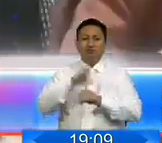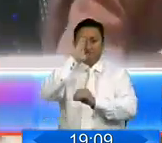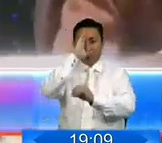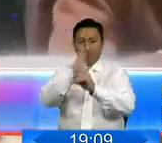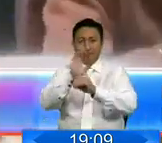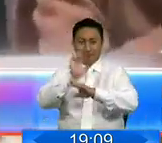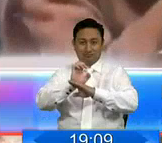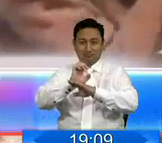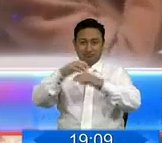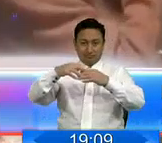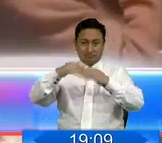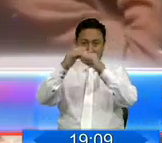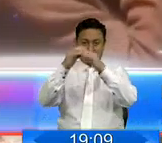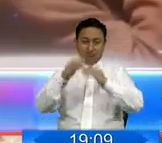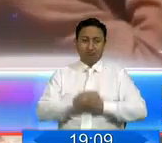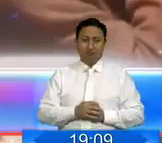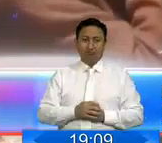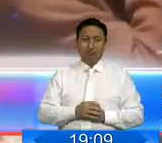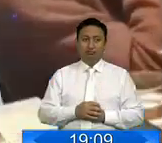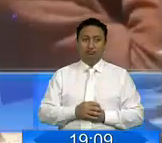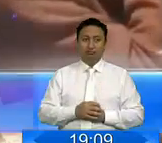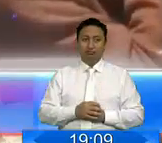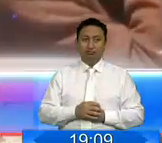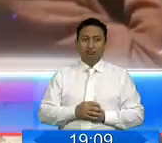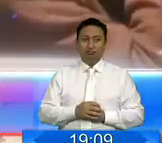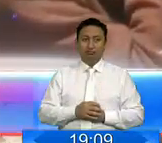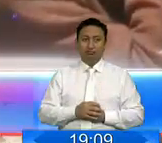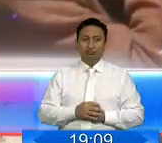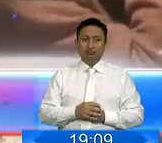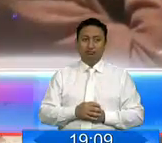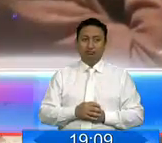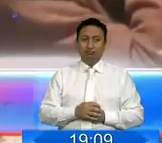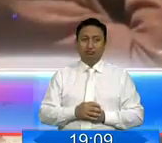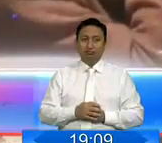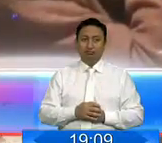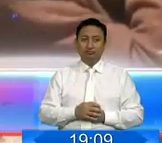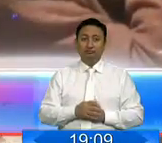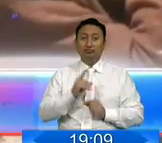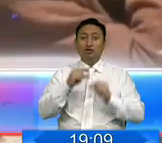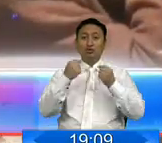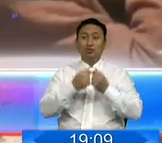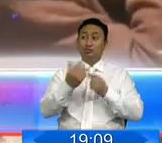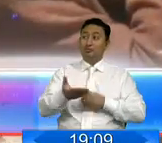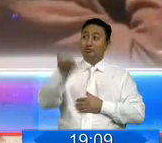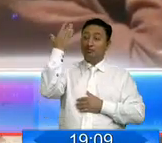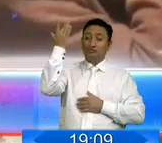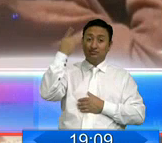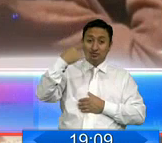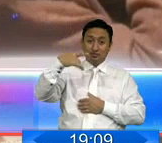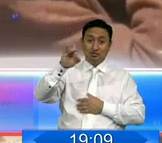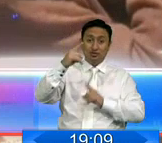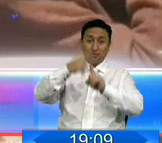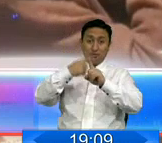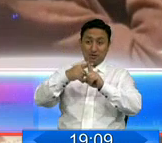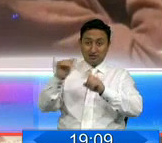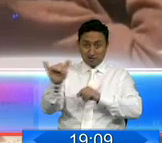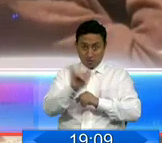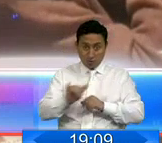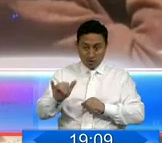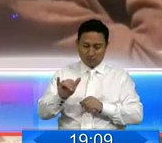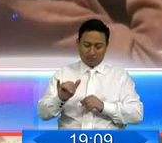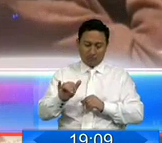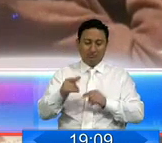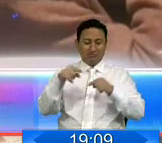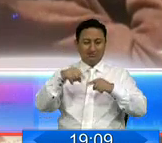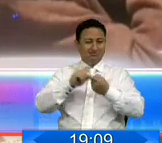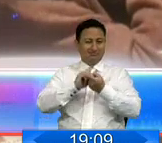Ninguna bancada es hoy igual a la bancada que se instaló hace 18 meses. Entonces, la política,